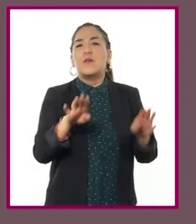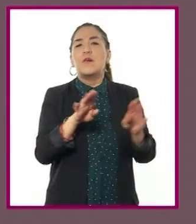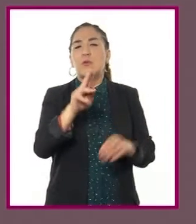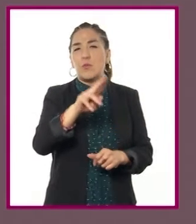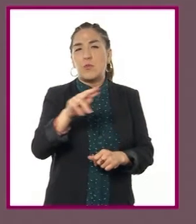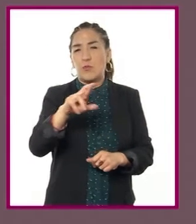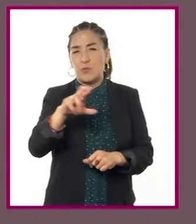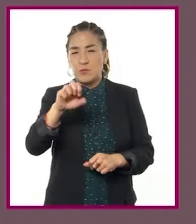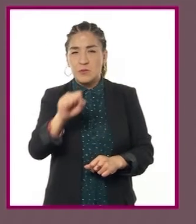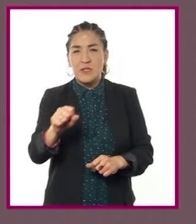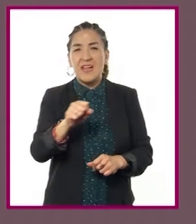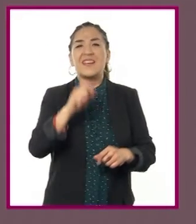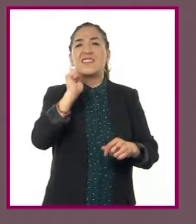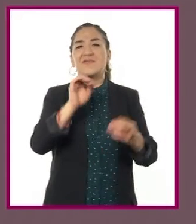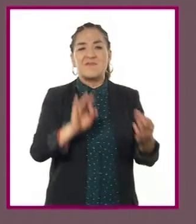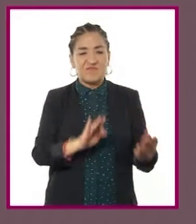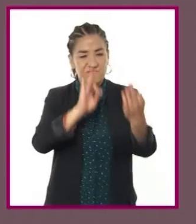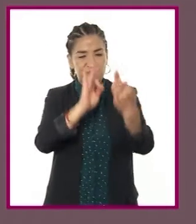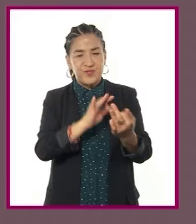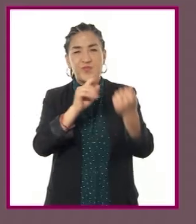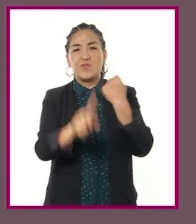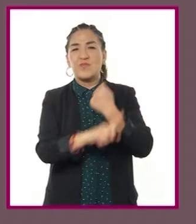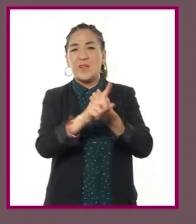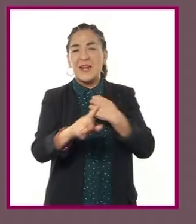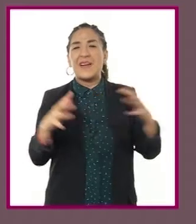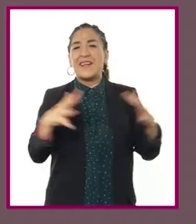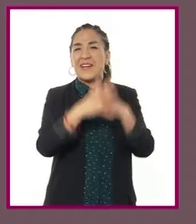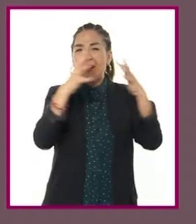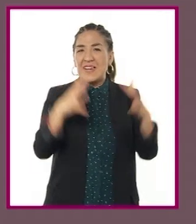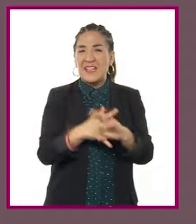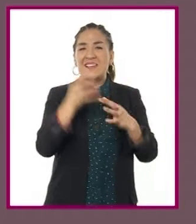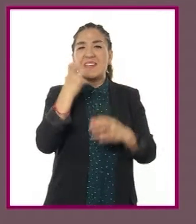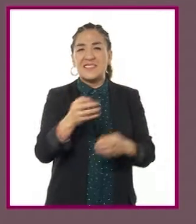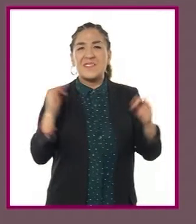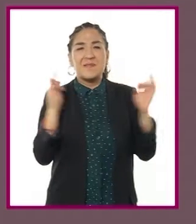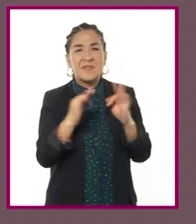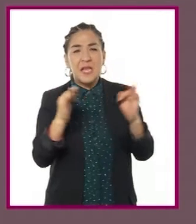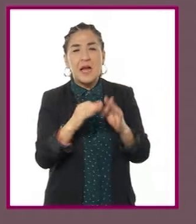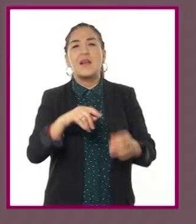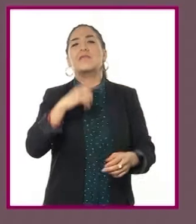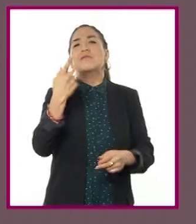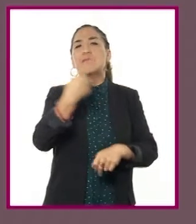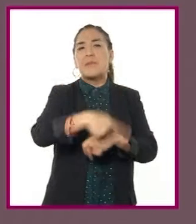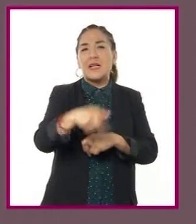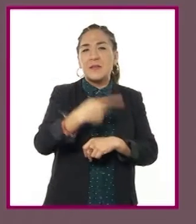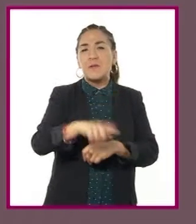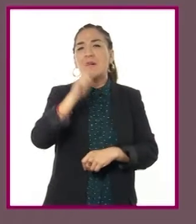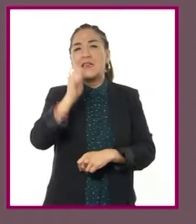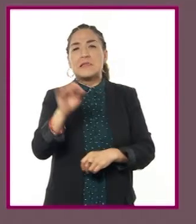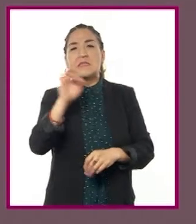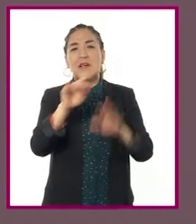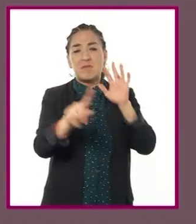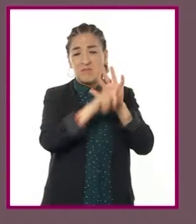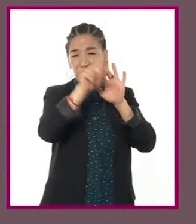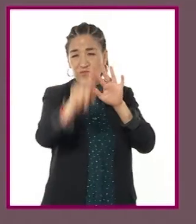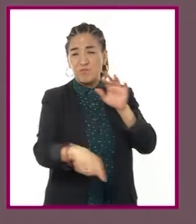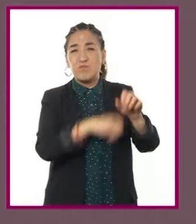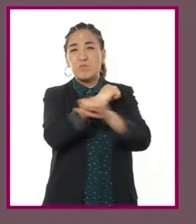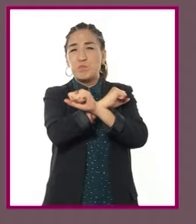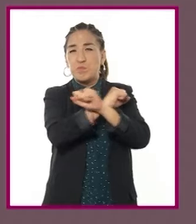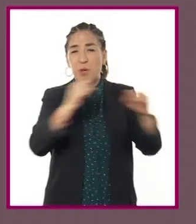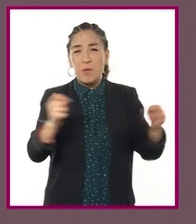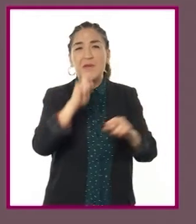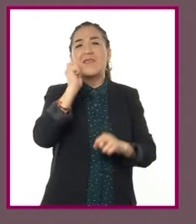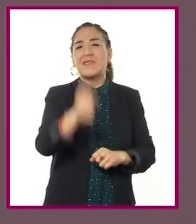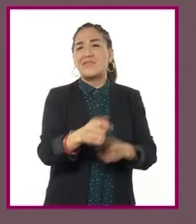URSS, enfrentados en la Guerra Fría, se dieron cuenta del peligro real de llegar a una guerra nuclear con